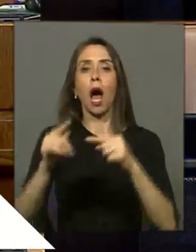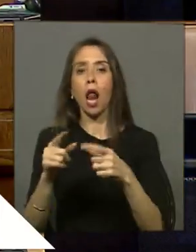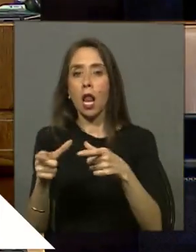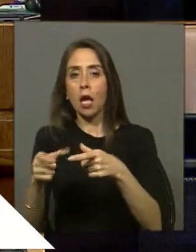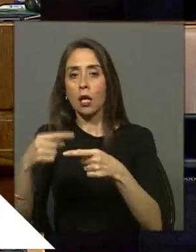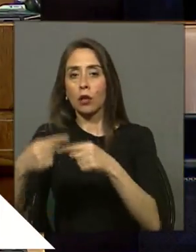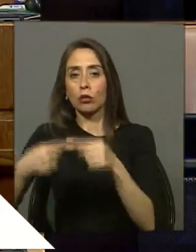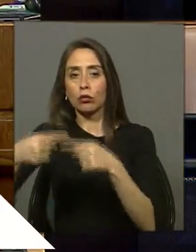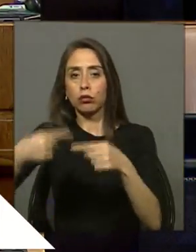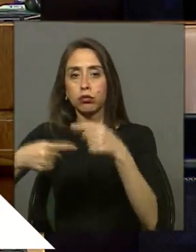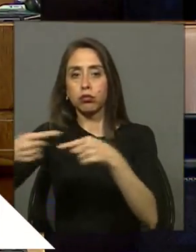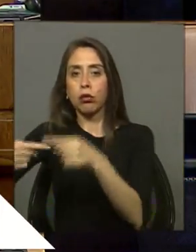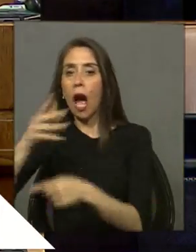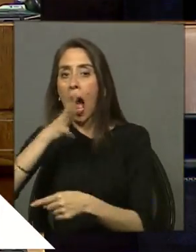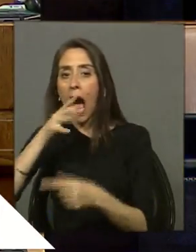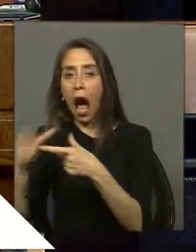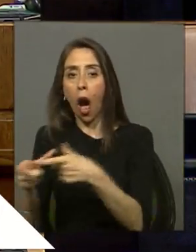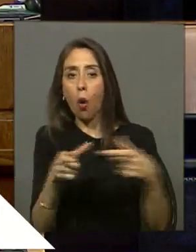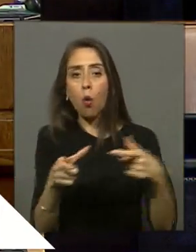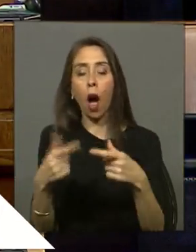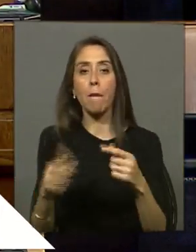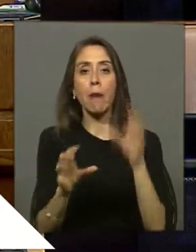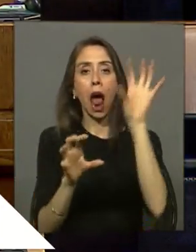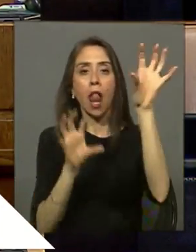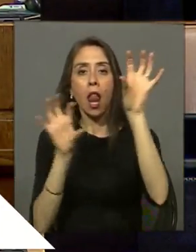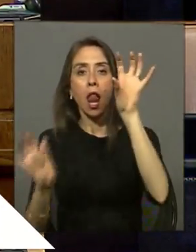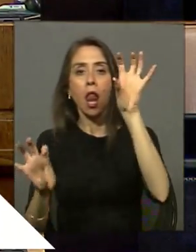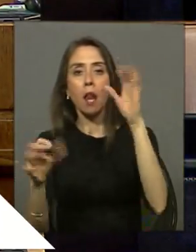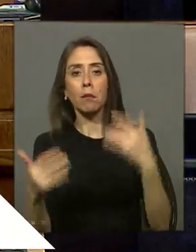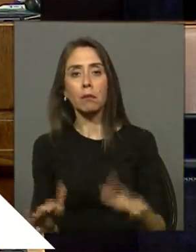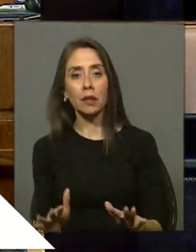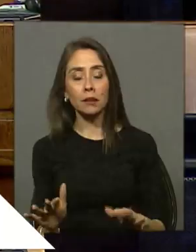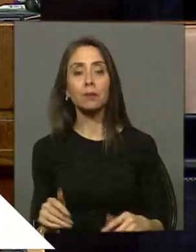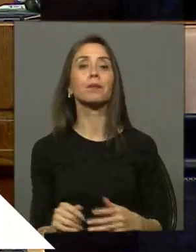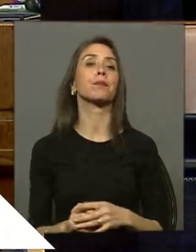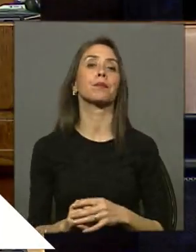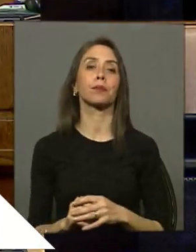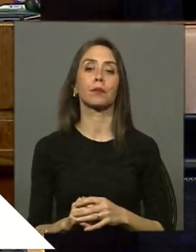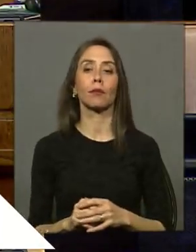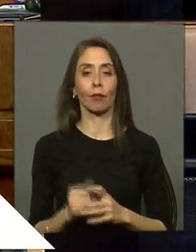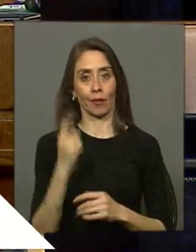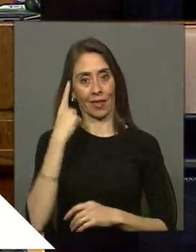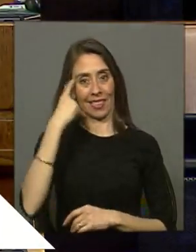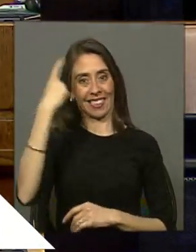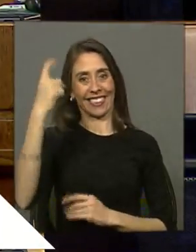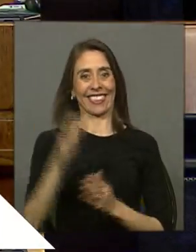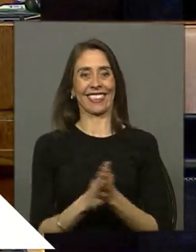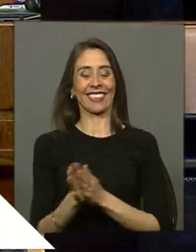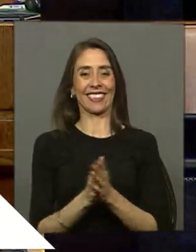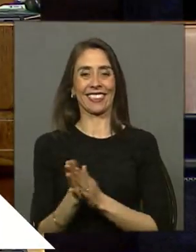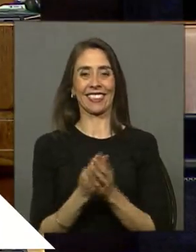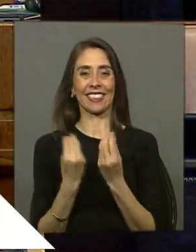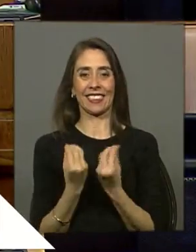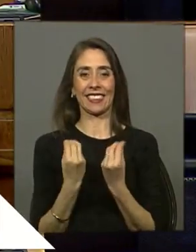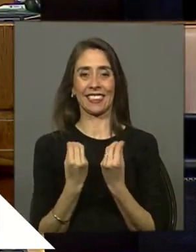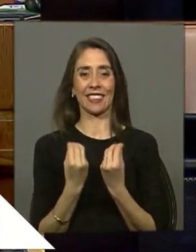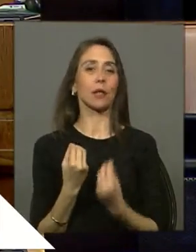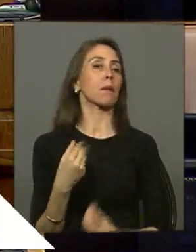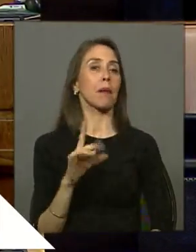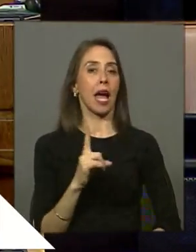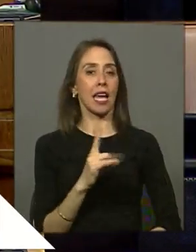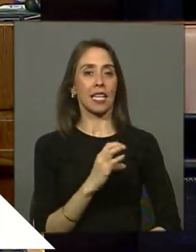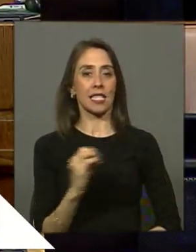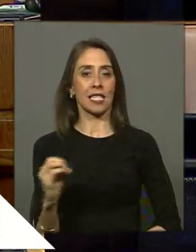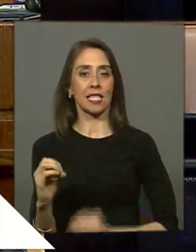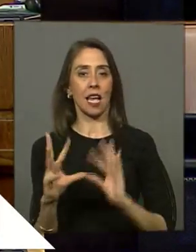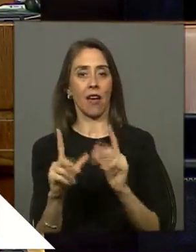denuncias que han hecho los vecinos en definitiva señor presidente el sueño de más de un centenar